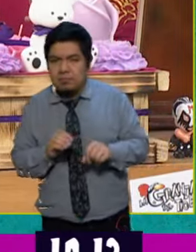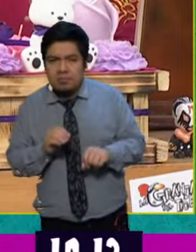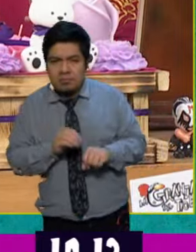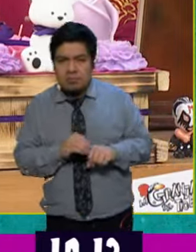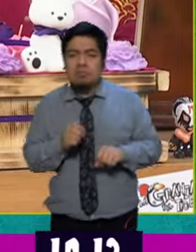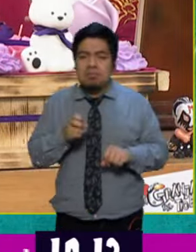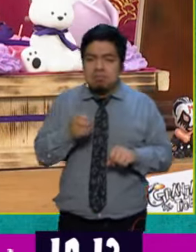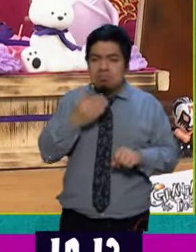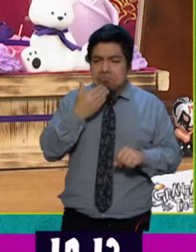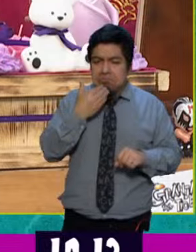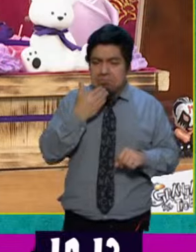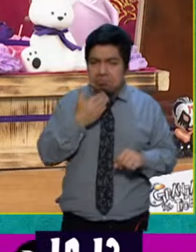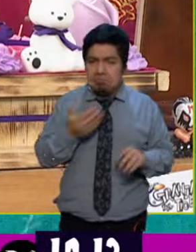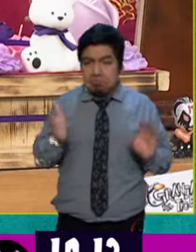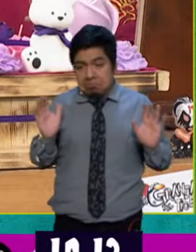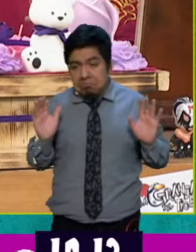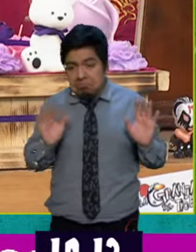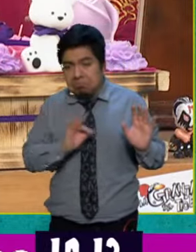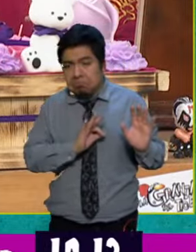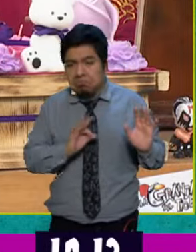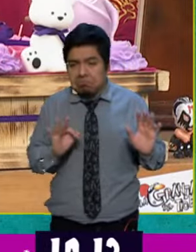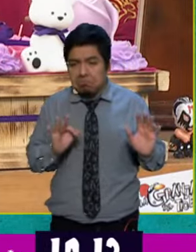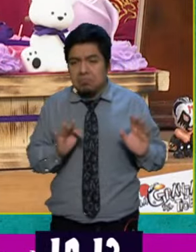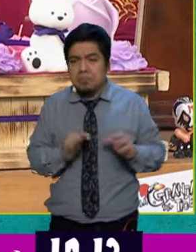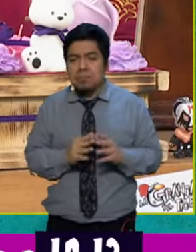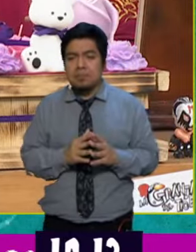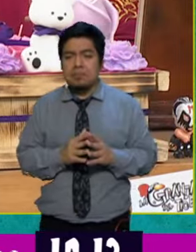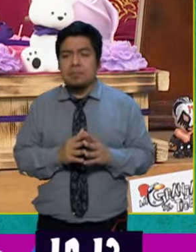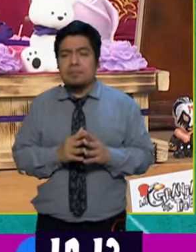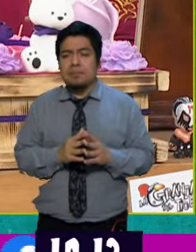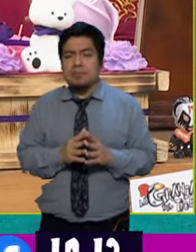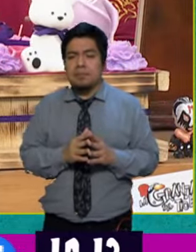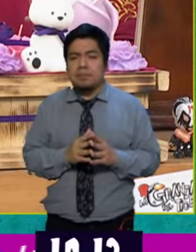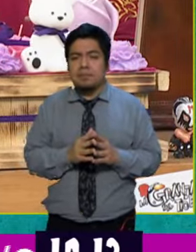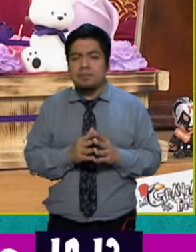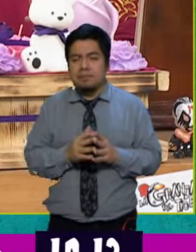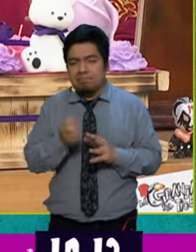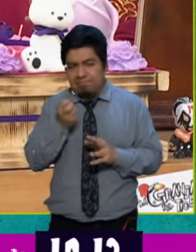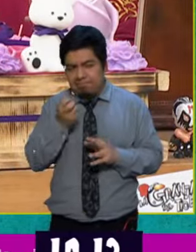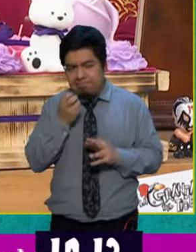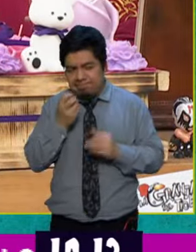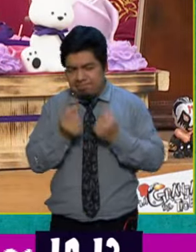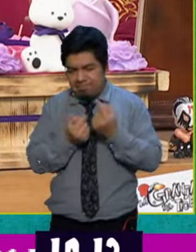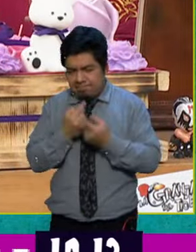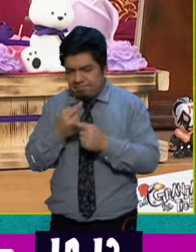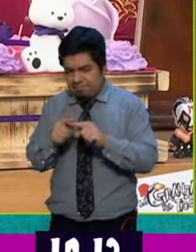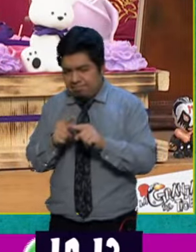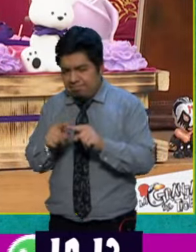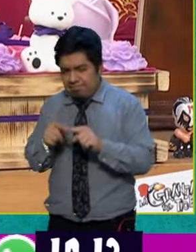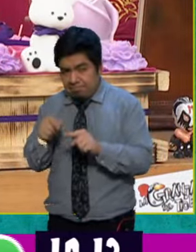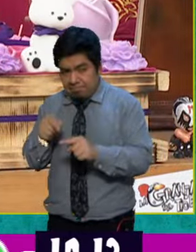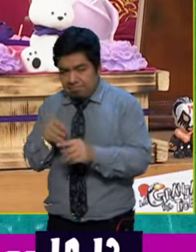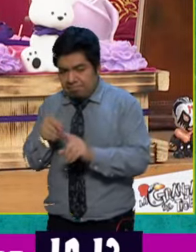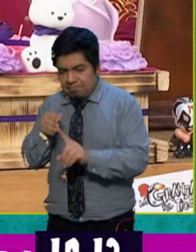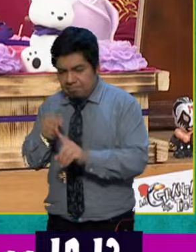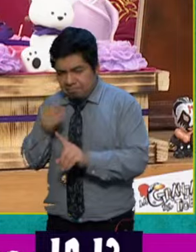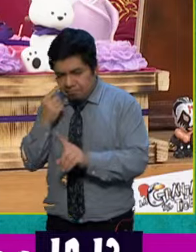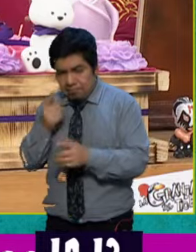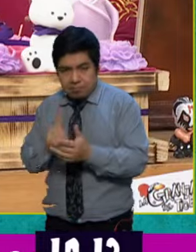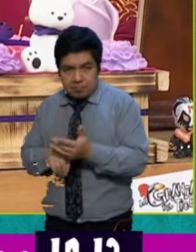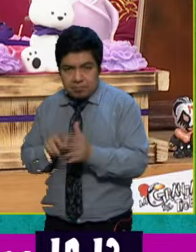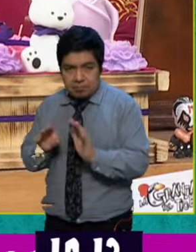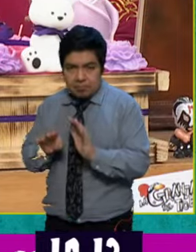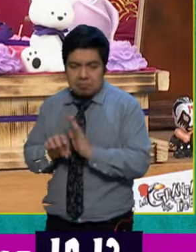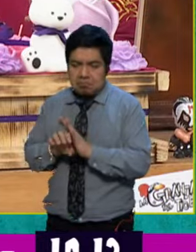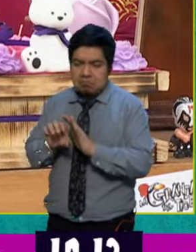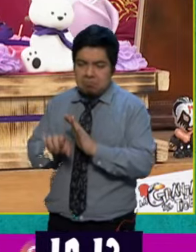se me quedaba muy rico a mi abuelita. Claro. Y eso precisamente ahorita como que el punto, porque originalmente lo que se tiene